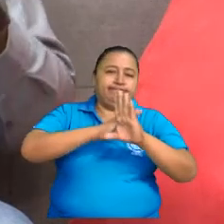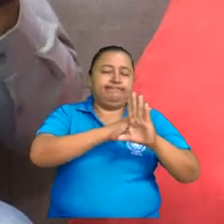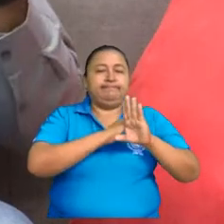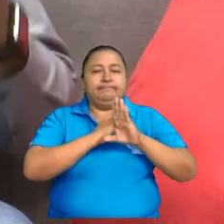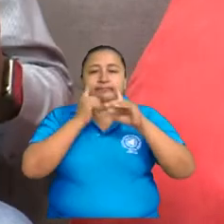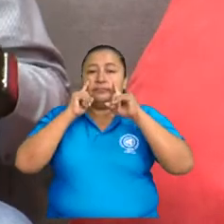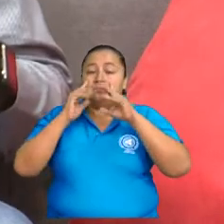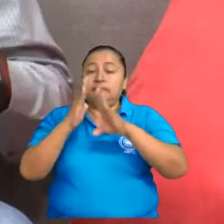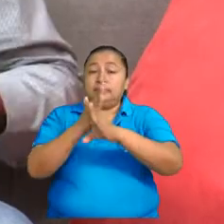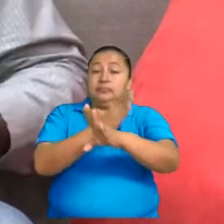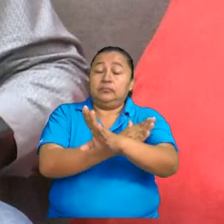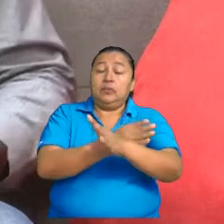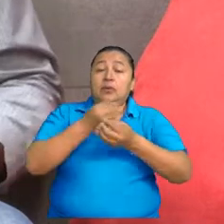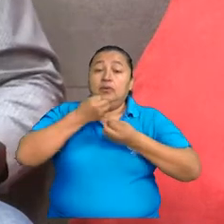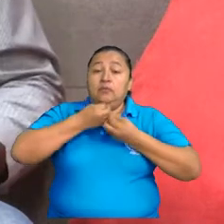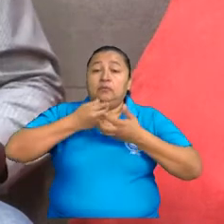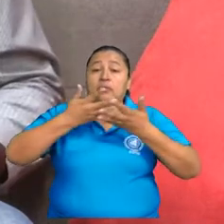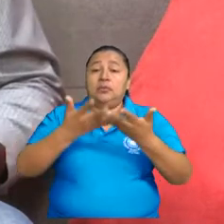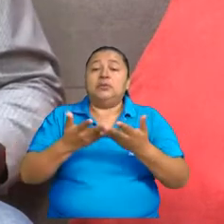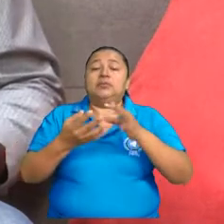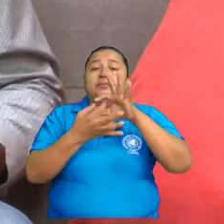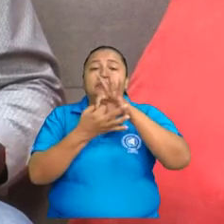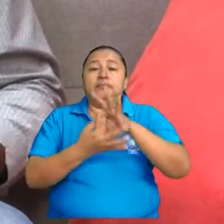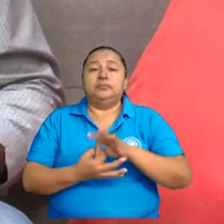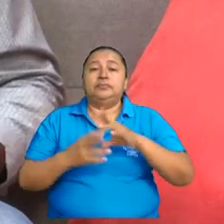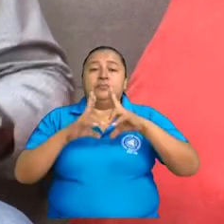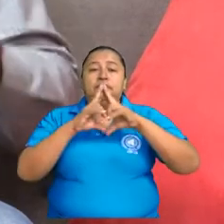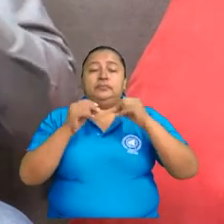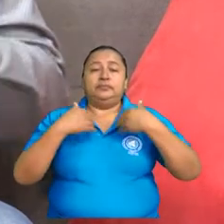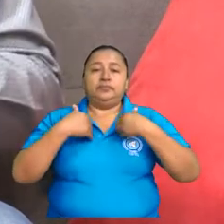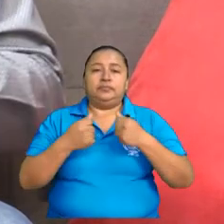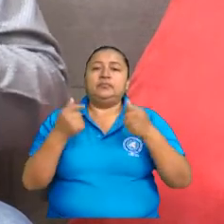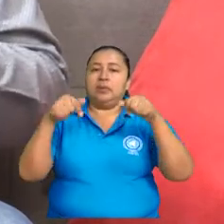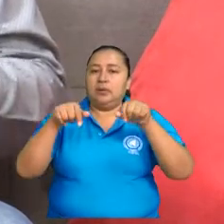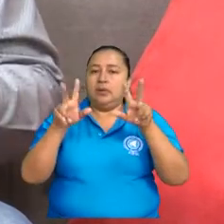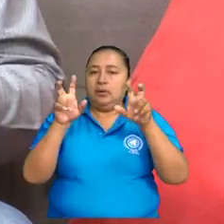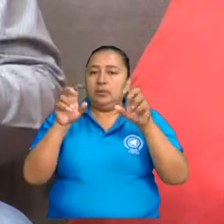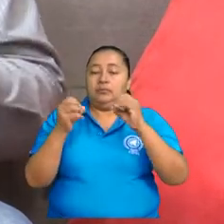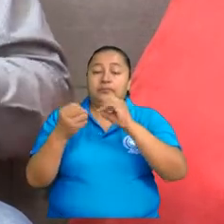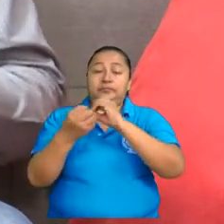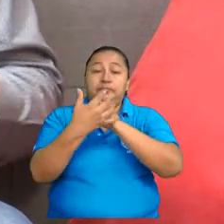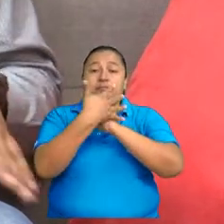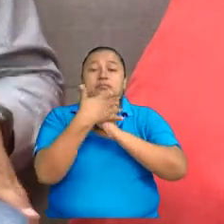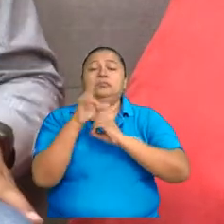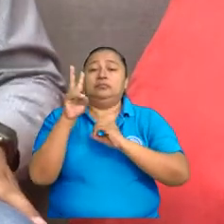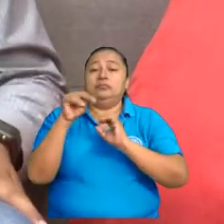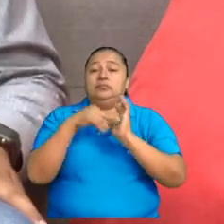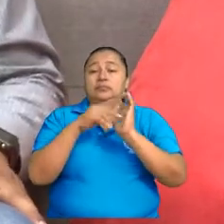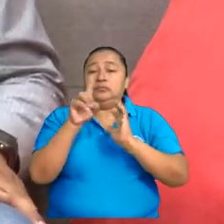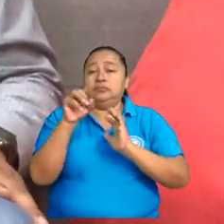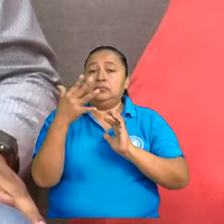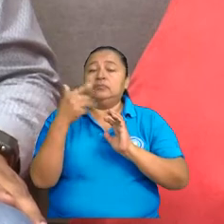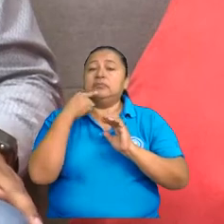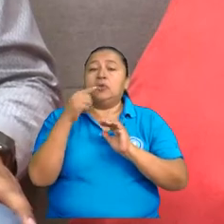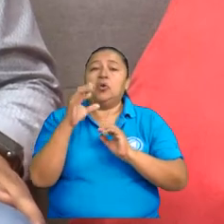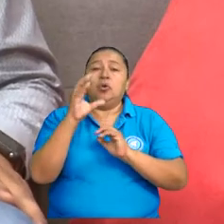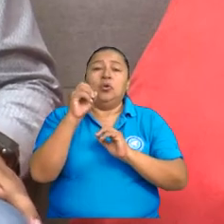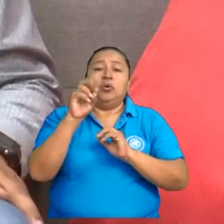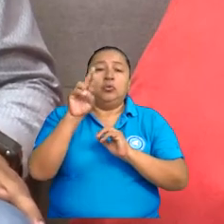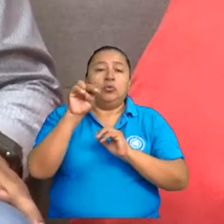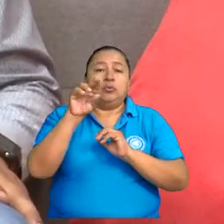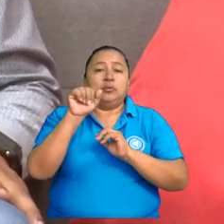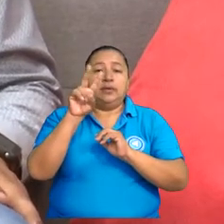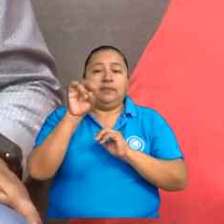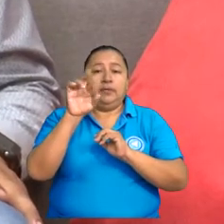prevención e información del sistema nicaragüense de salud precisamente ante el COVID-19 o coronavirus. Doctor, pues